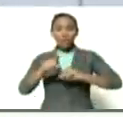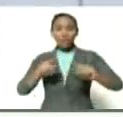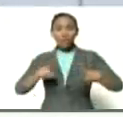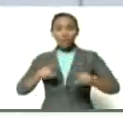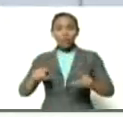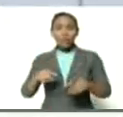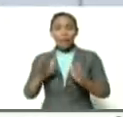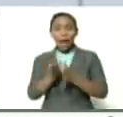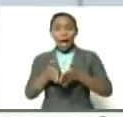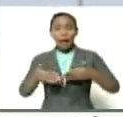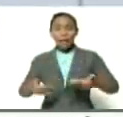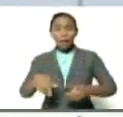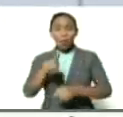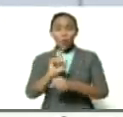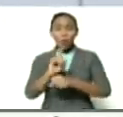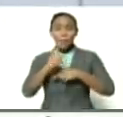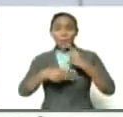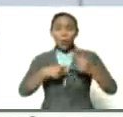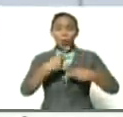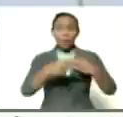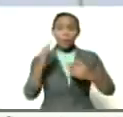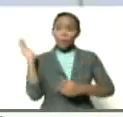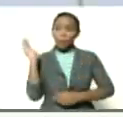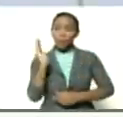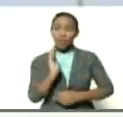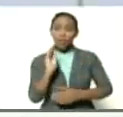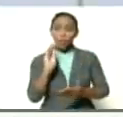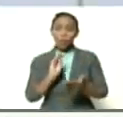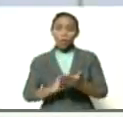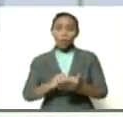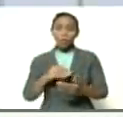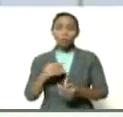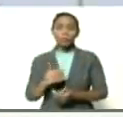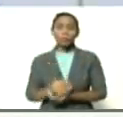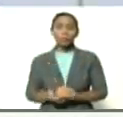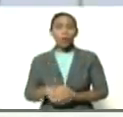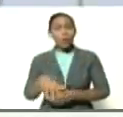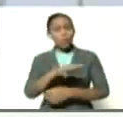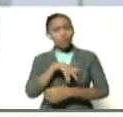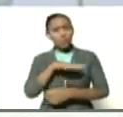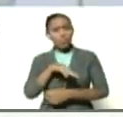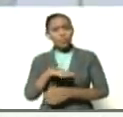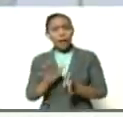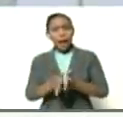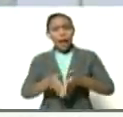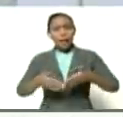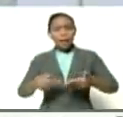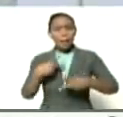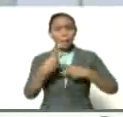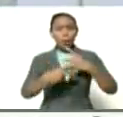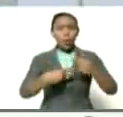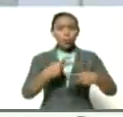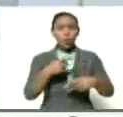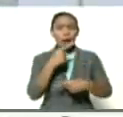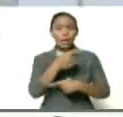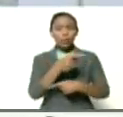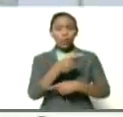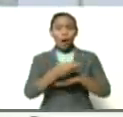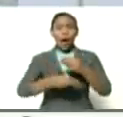de la cartera única productiva, que ya hemos venido estableciendo, donde la cartera productiva se